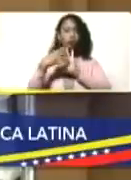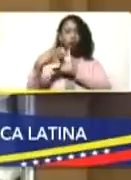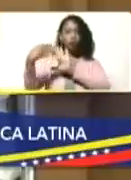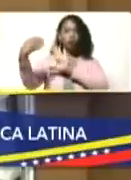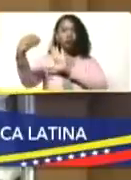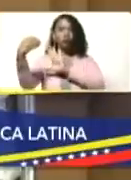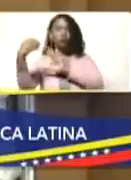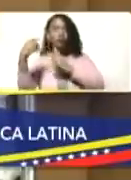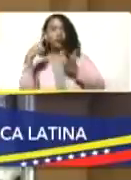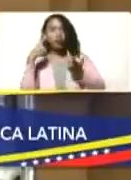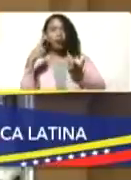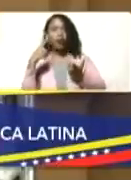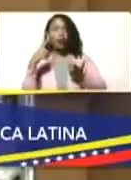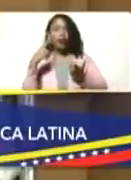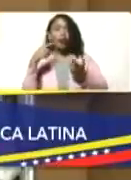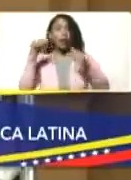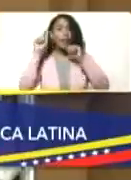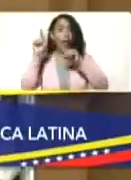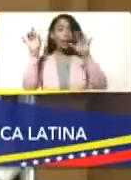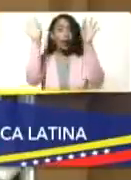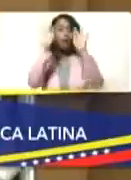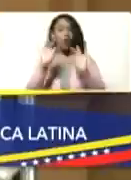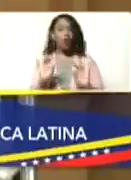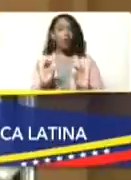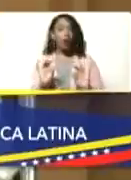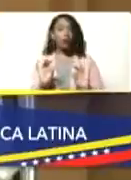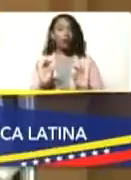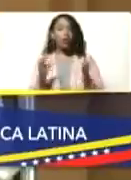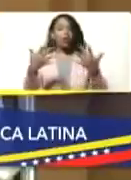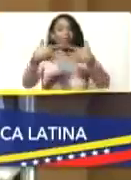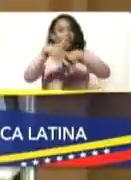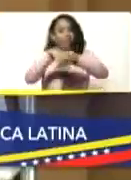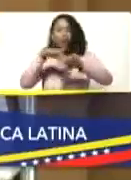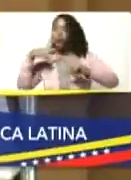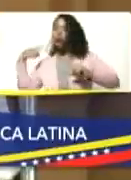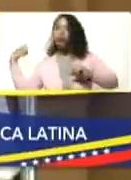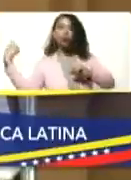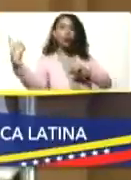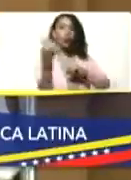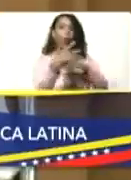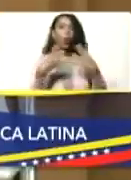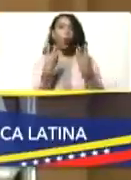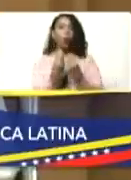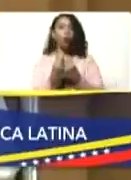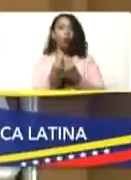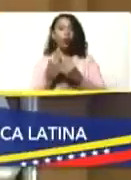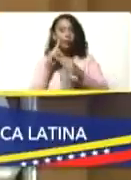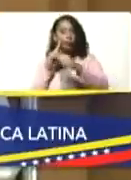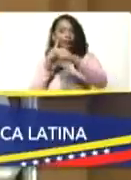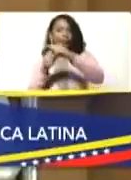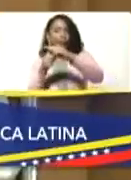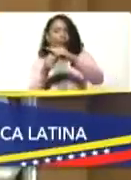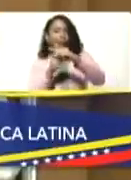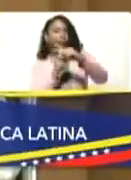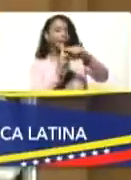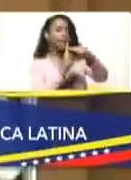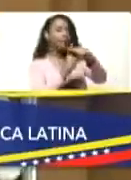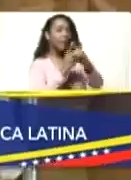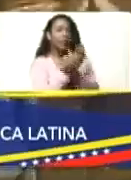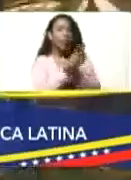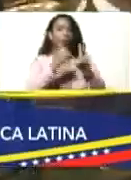faro. Y en esa medida, integrarnos, ubicar los cauces de la